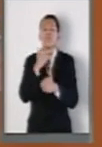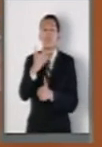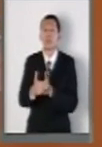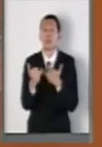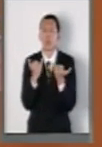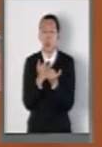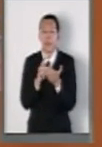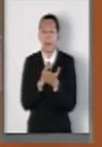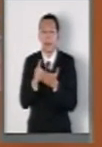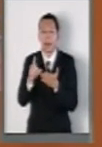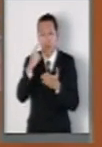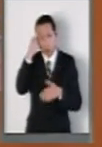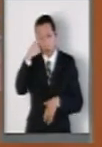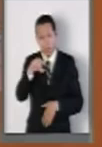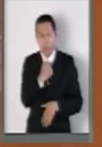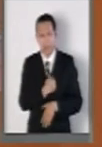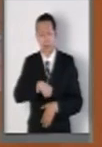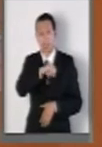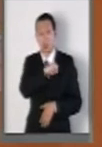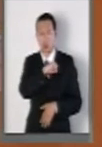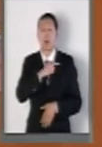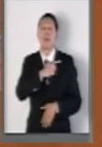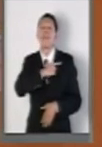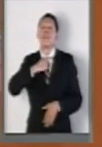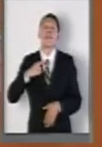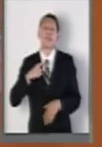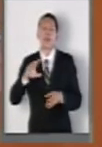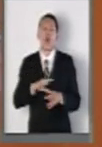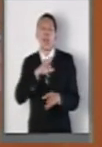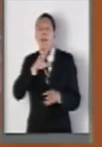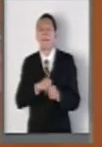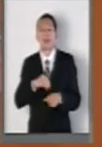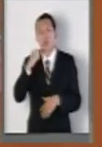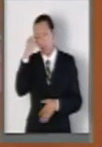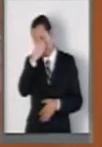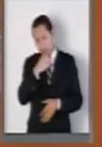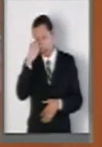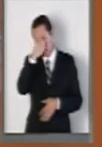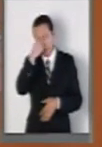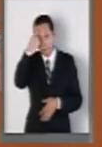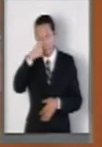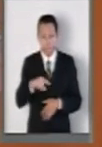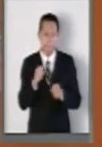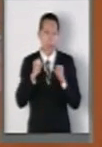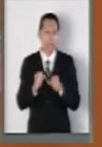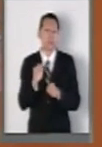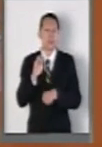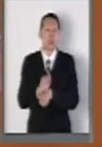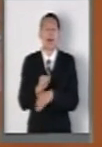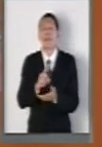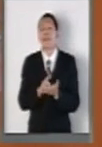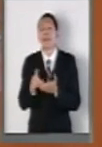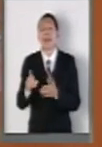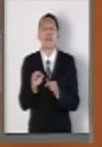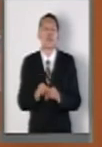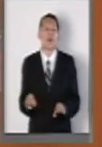derecho humano a la salud, es que deben aplicarse los exámenes correspondientes para garantizar este derecho fundamental.